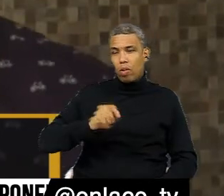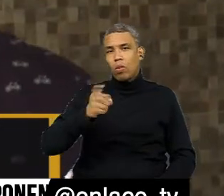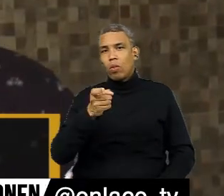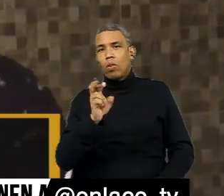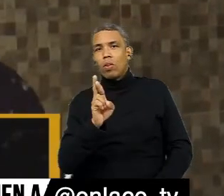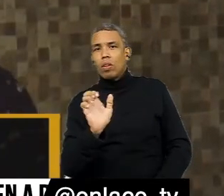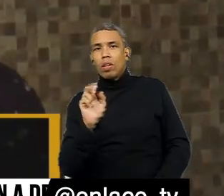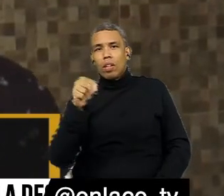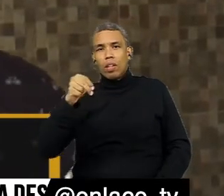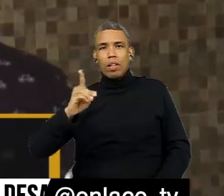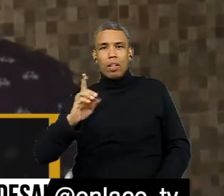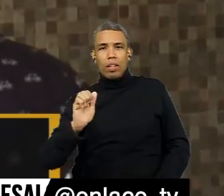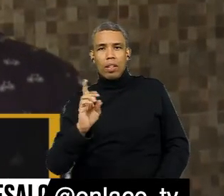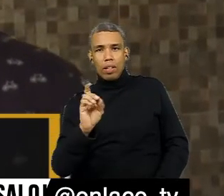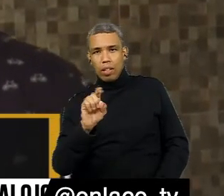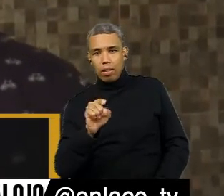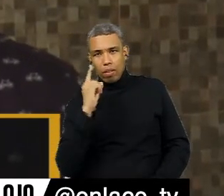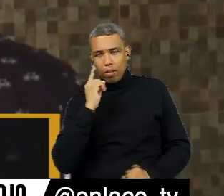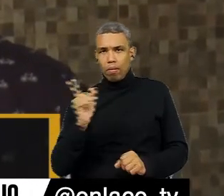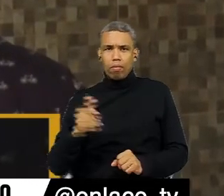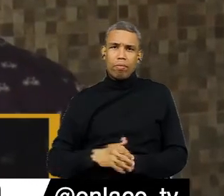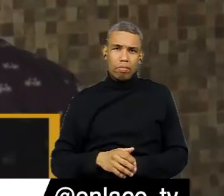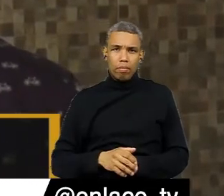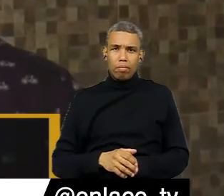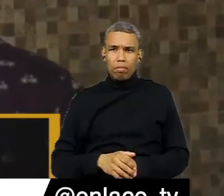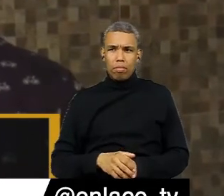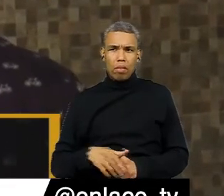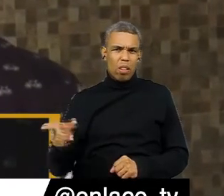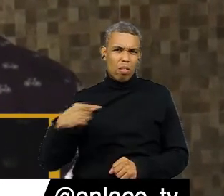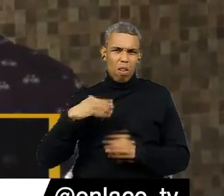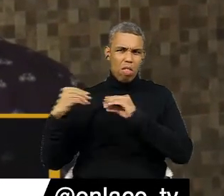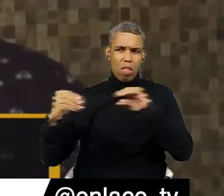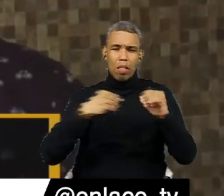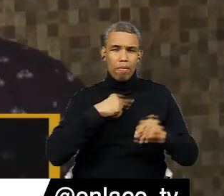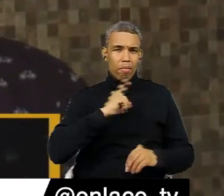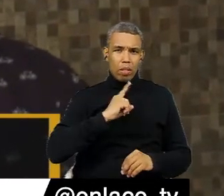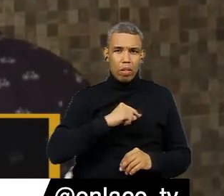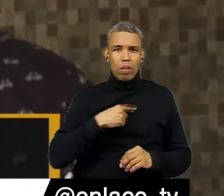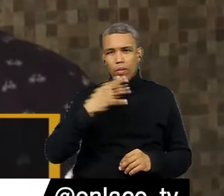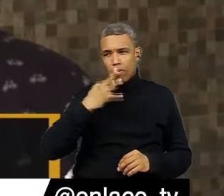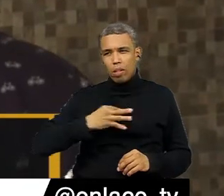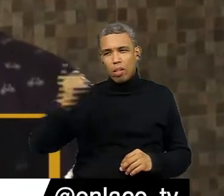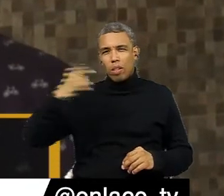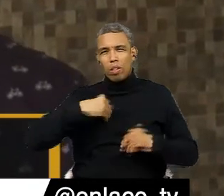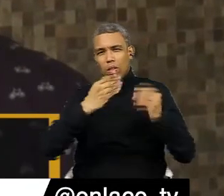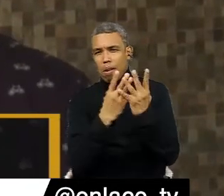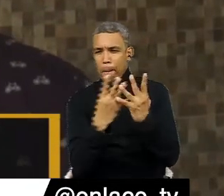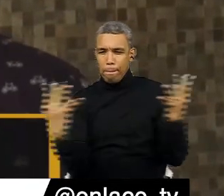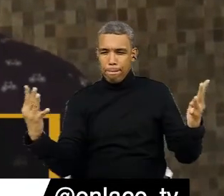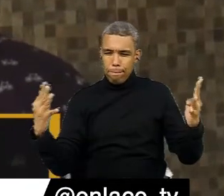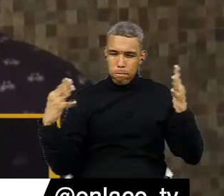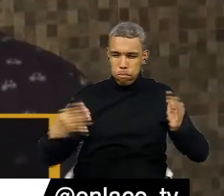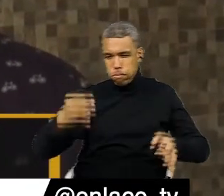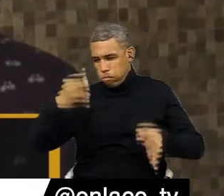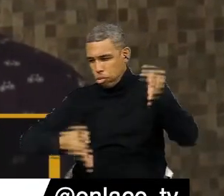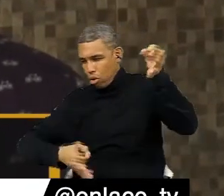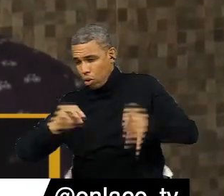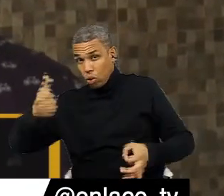falta la verdad, porque la Corte Constitucional es la última instancia y la mayor jerarquía judicial en materia constitucional.